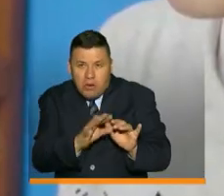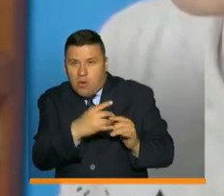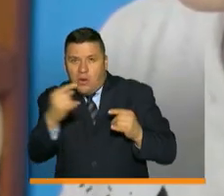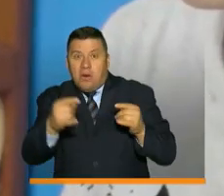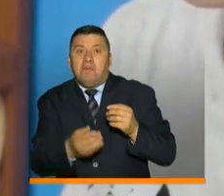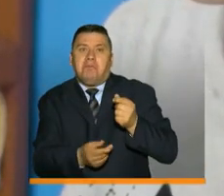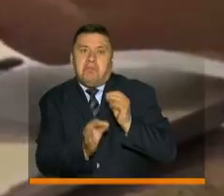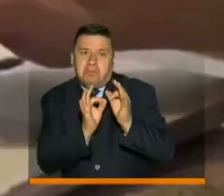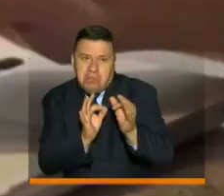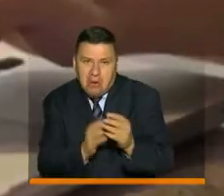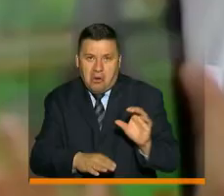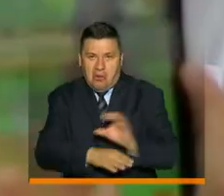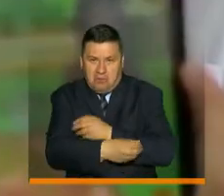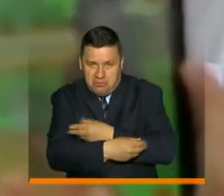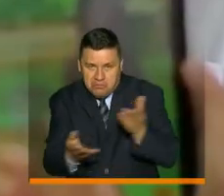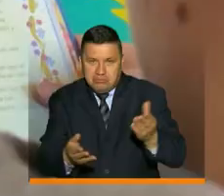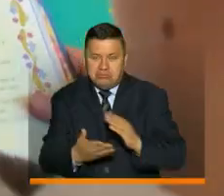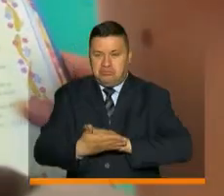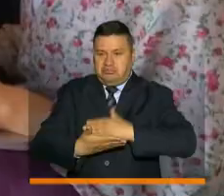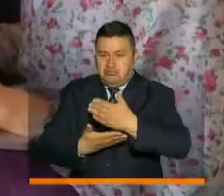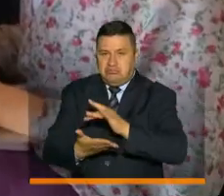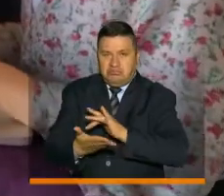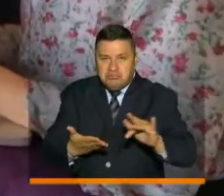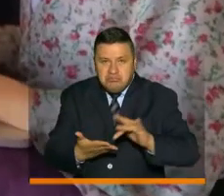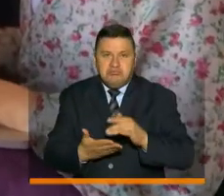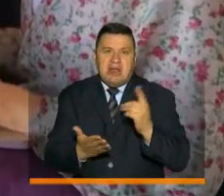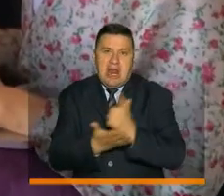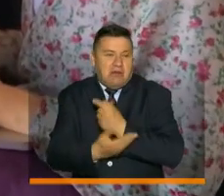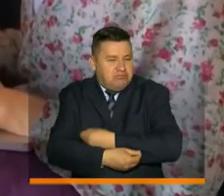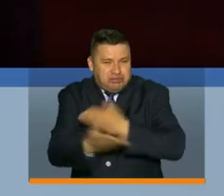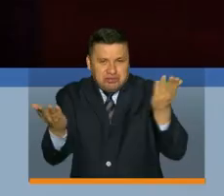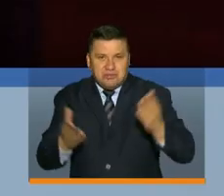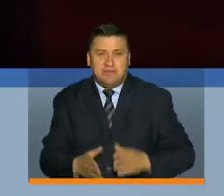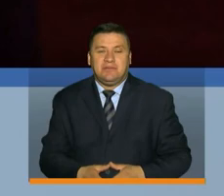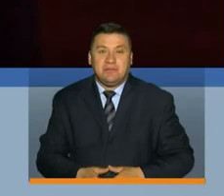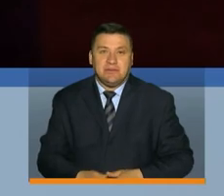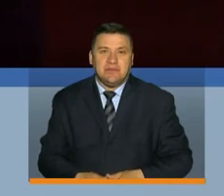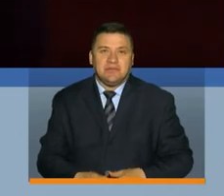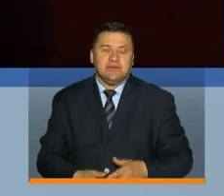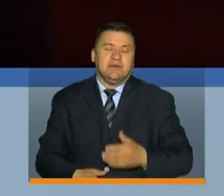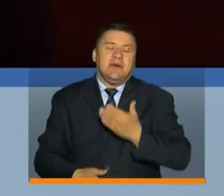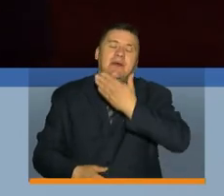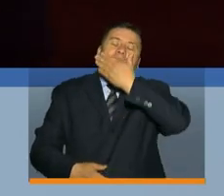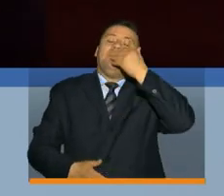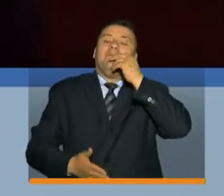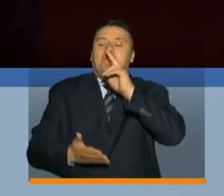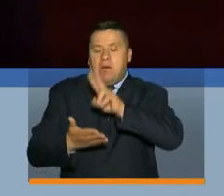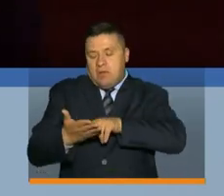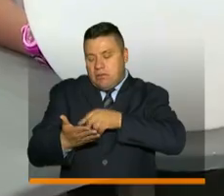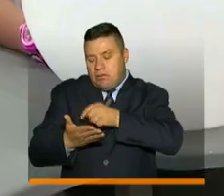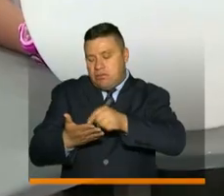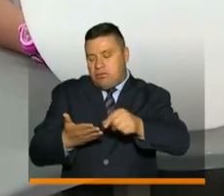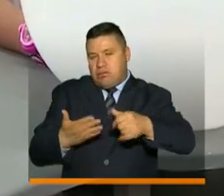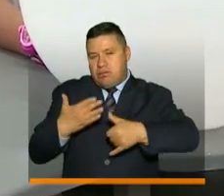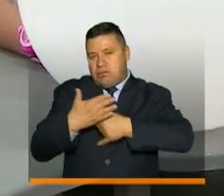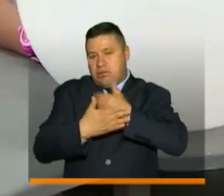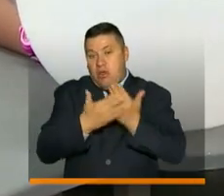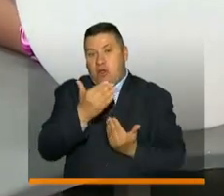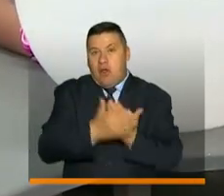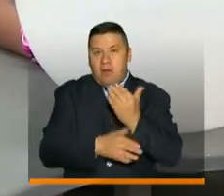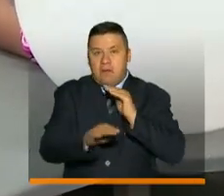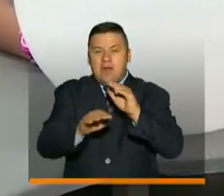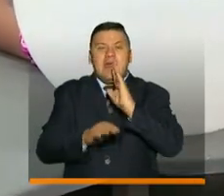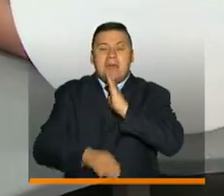en efectivo, computadores, tabletas y libros. La mejor literatura del país está por escribirse.